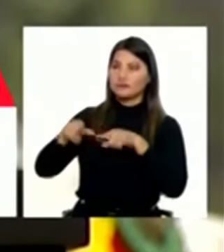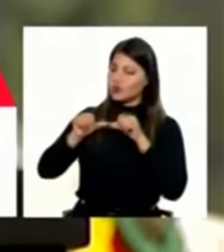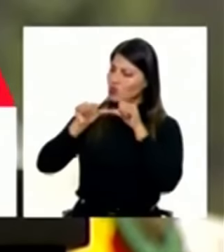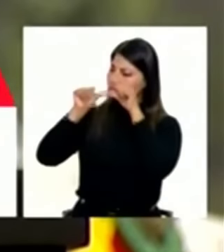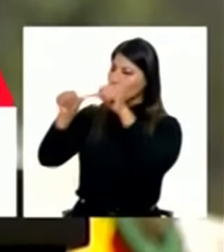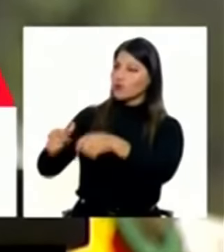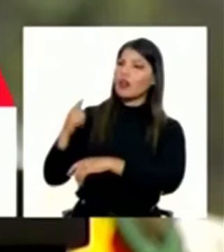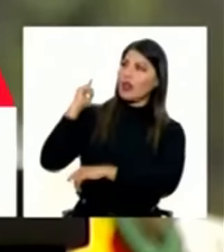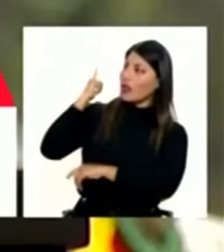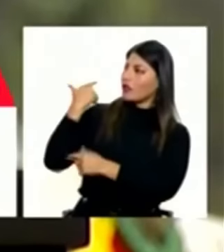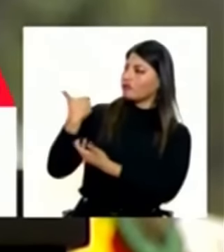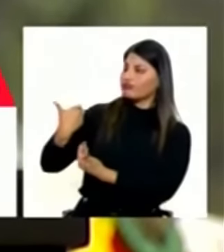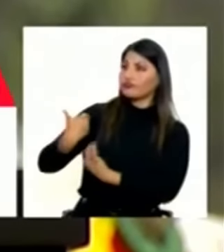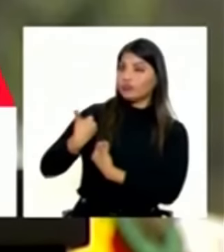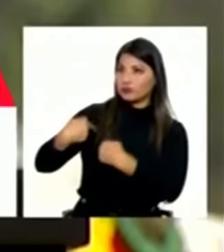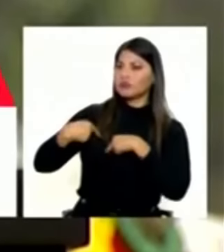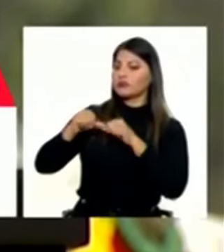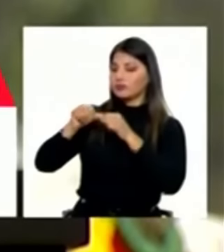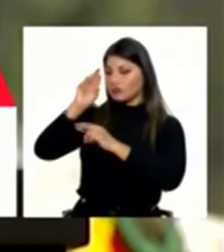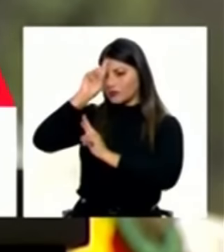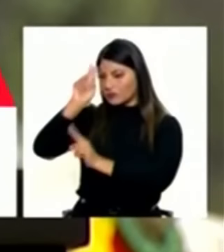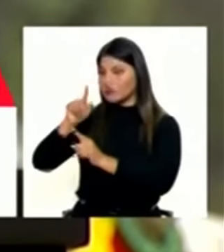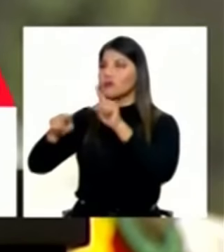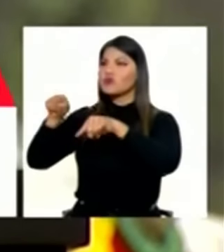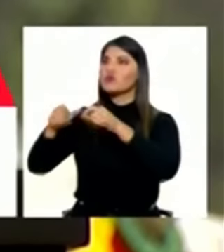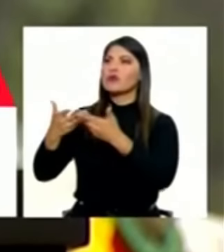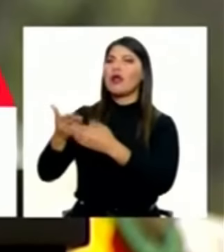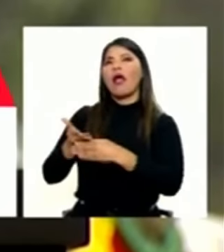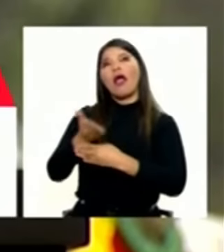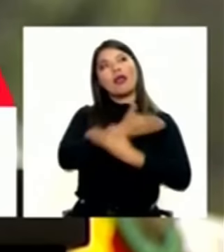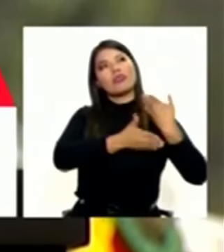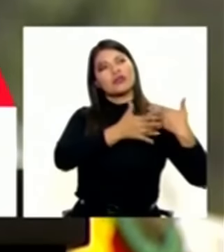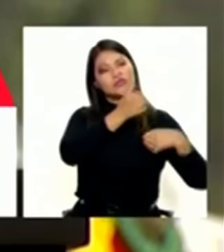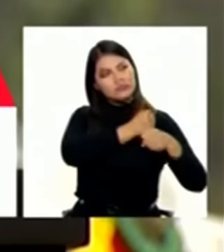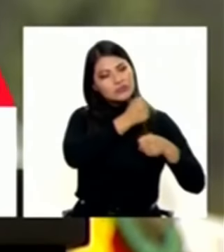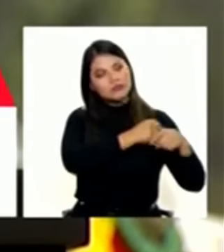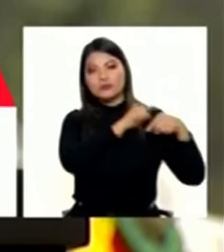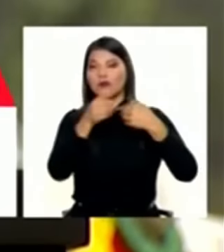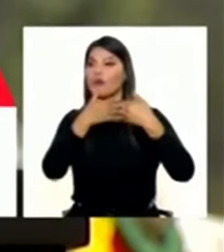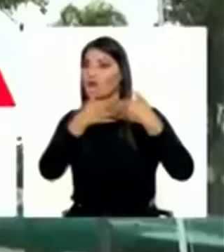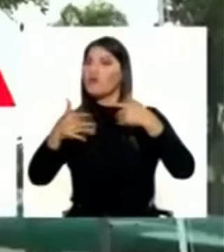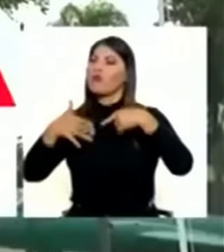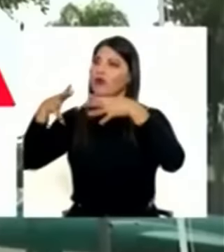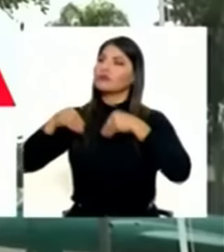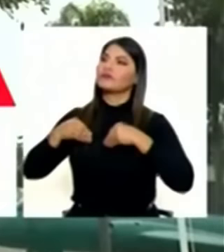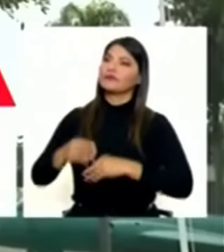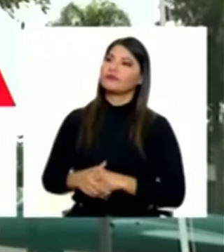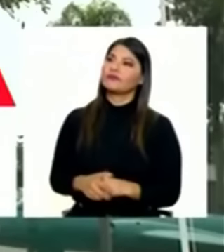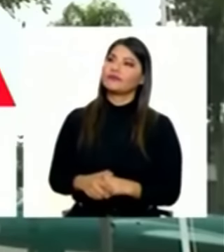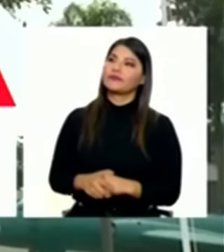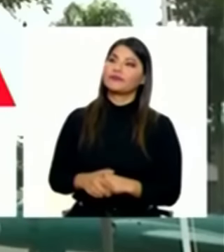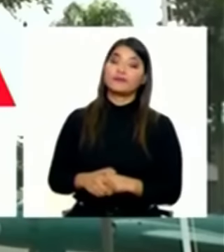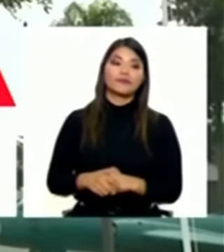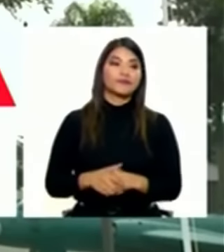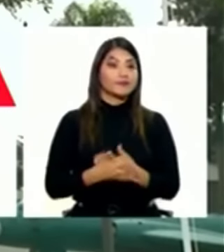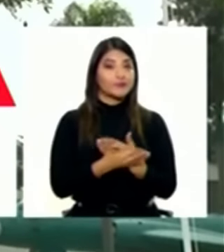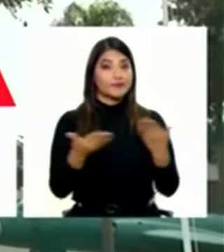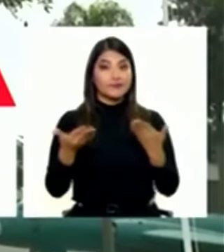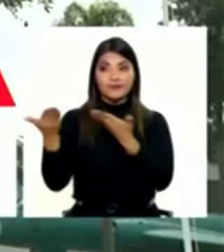seguir liderando la institución, honrando a los aviadores del ayer, de hoy y de siempre. Damas y